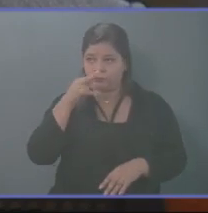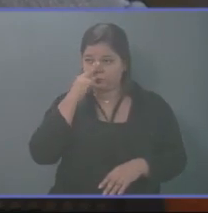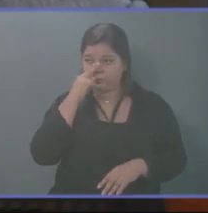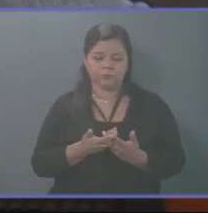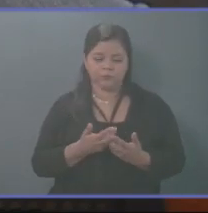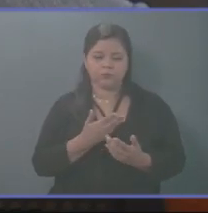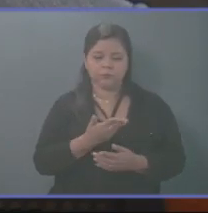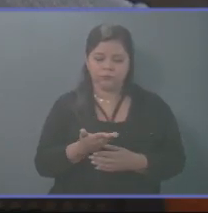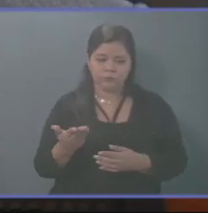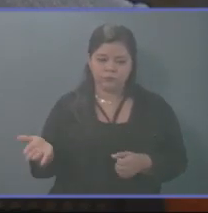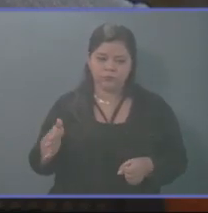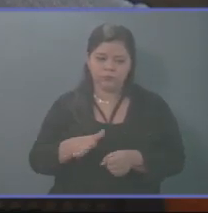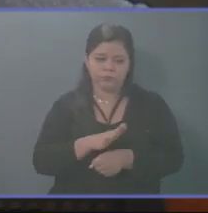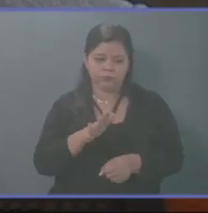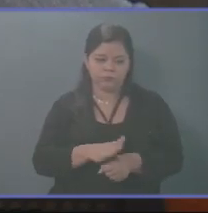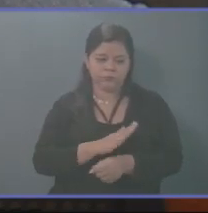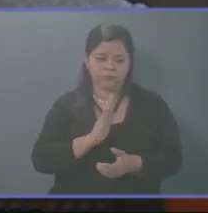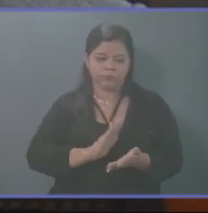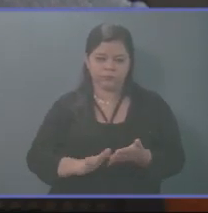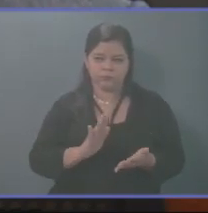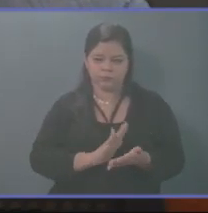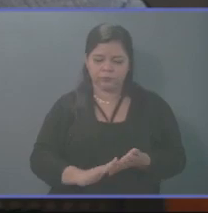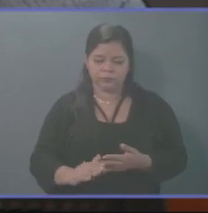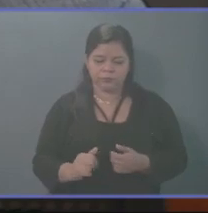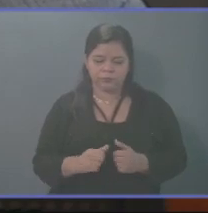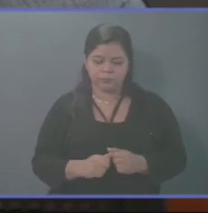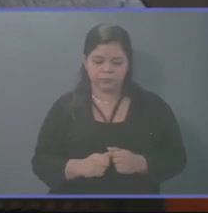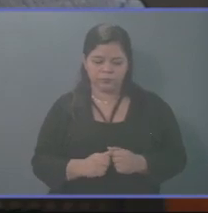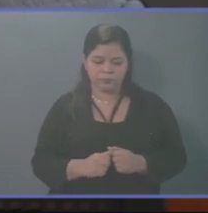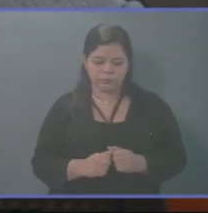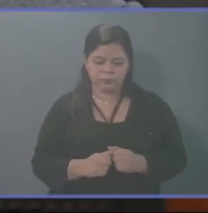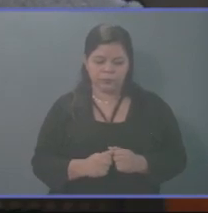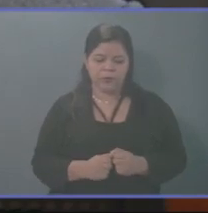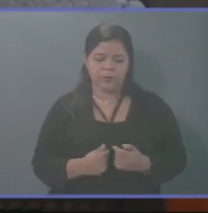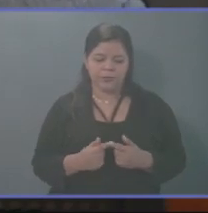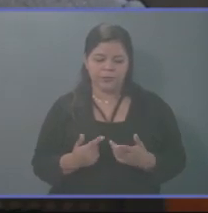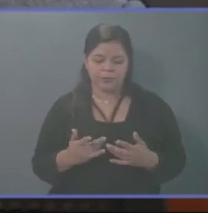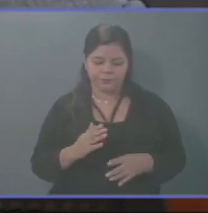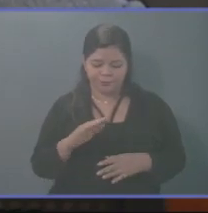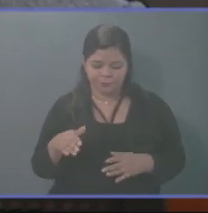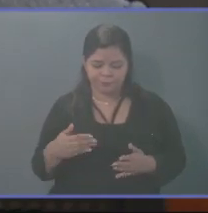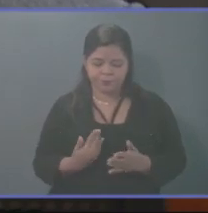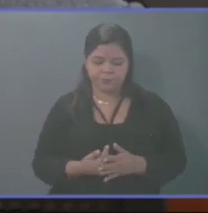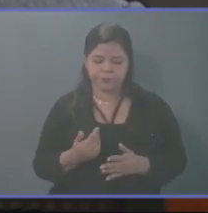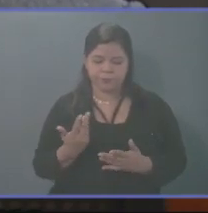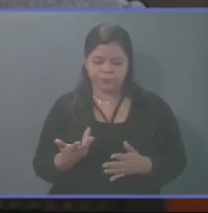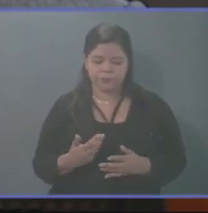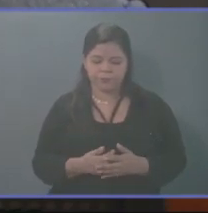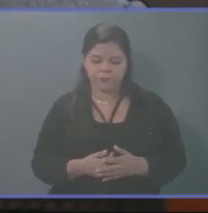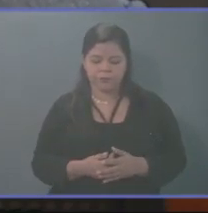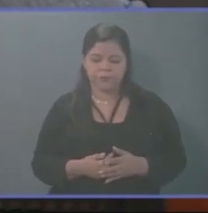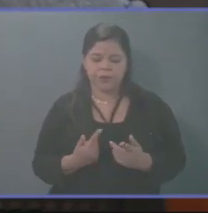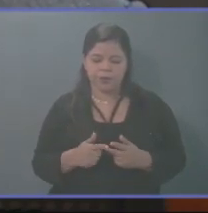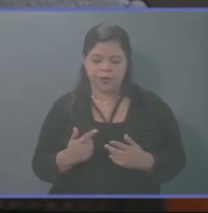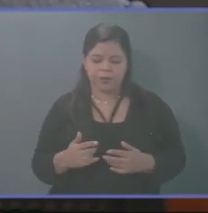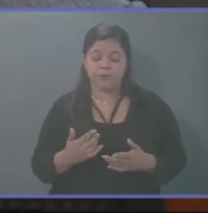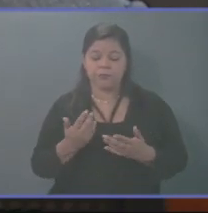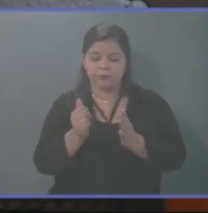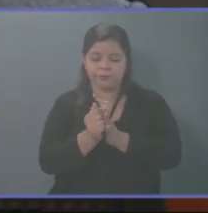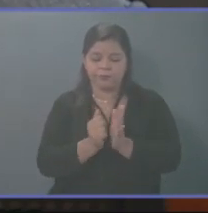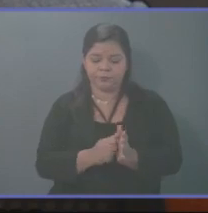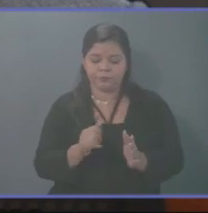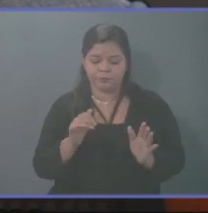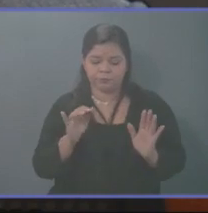año, para la adquisición de viviendas cómodas, higiénicas y seguras, Romano III, que el artículo 10 de la